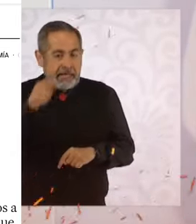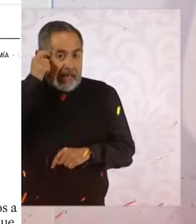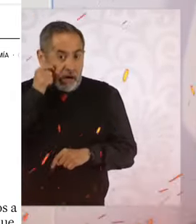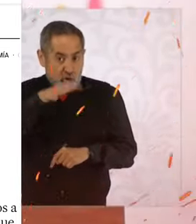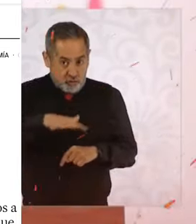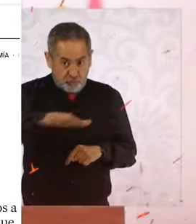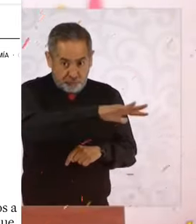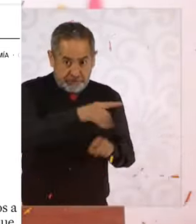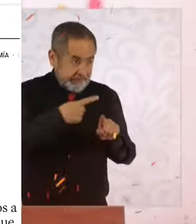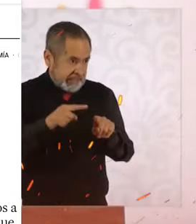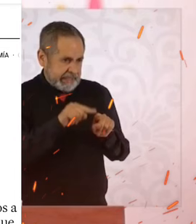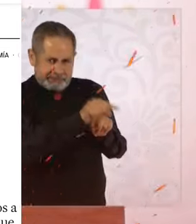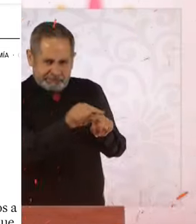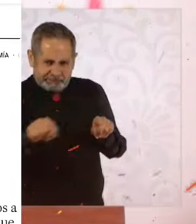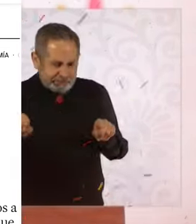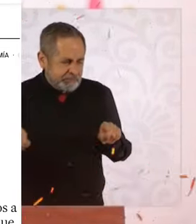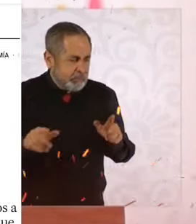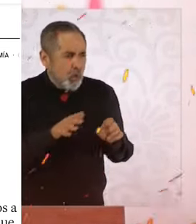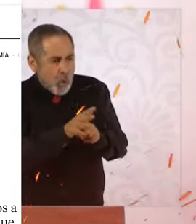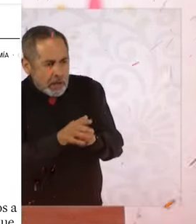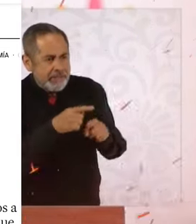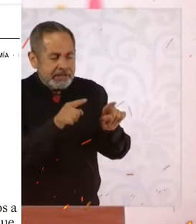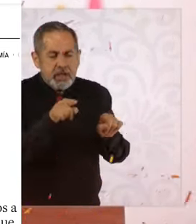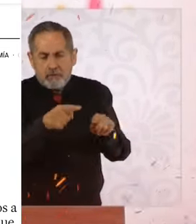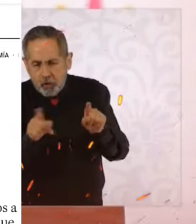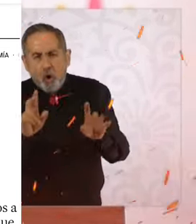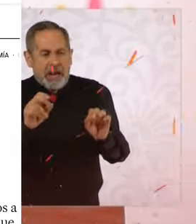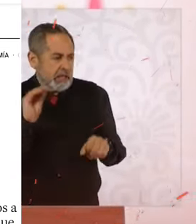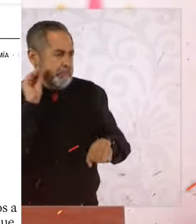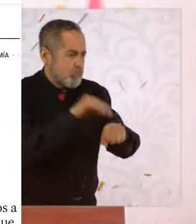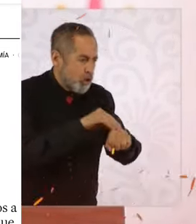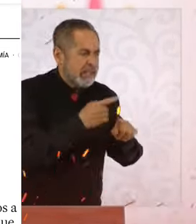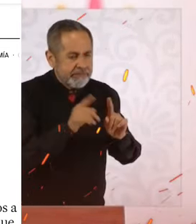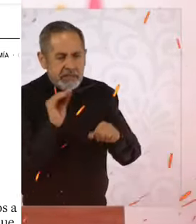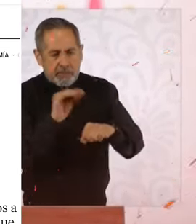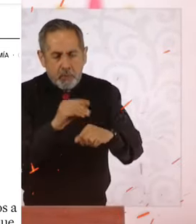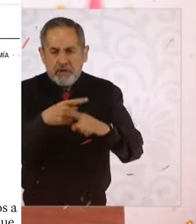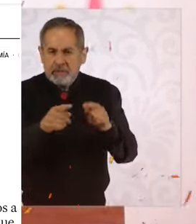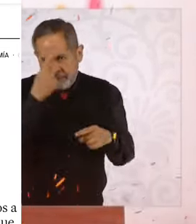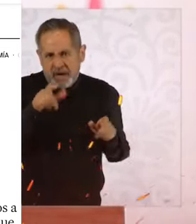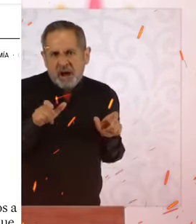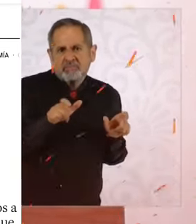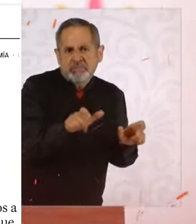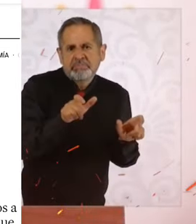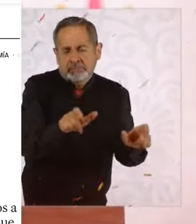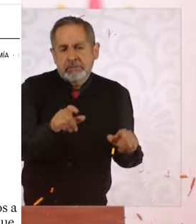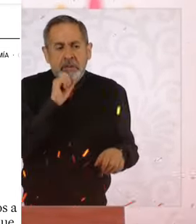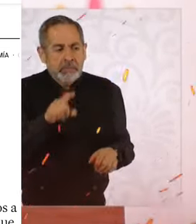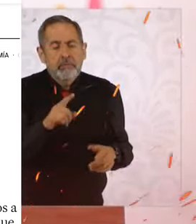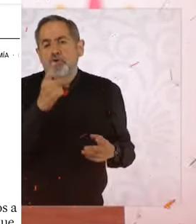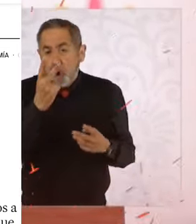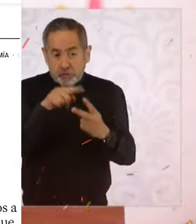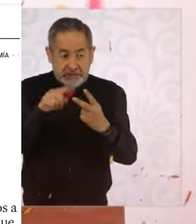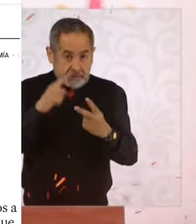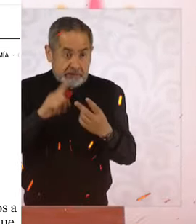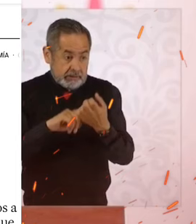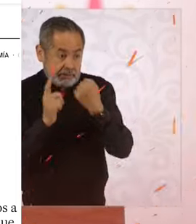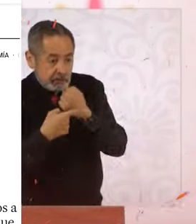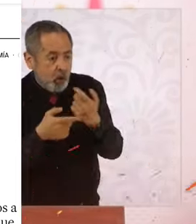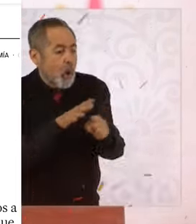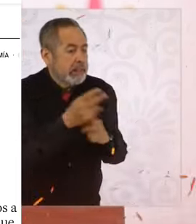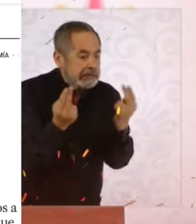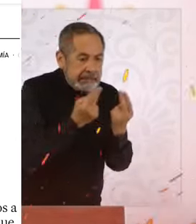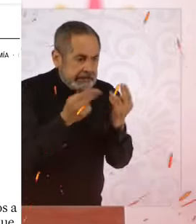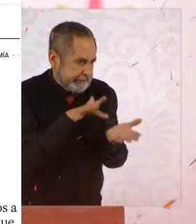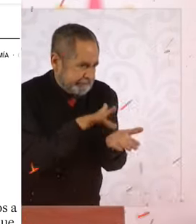Guerrero. Y tiene que ver con los dos temas, la atención a las causas y al mismo tiempo la presencia de la Guardia Nacional y de